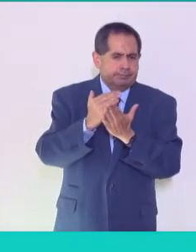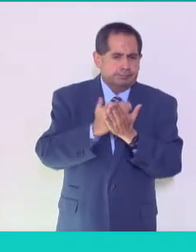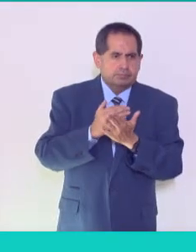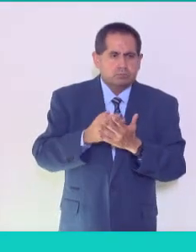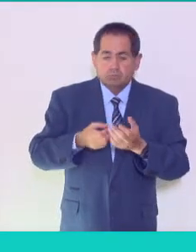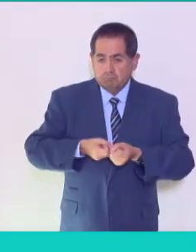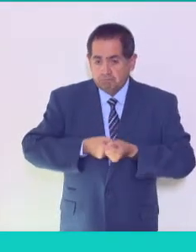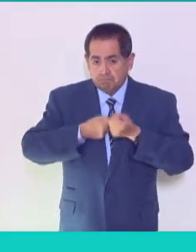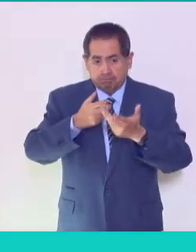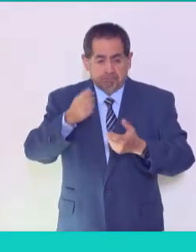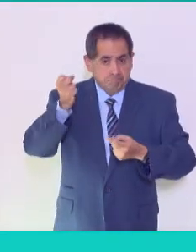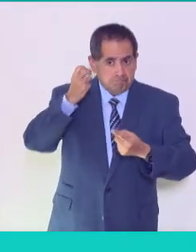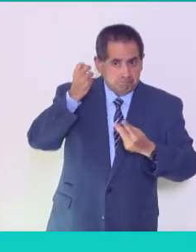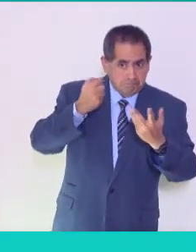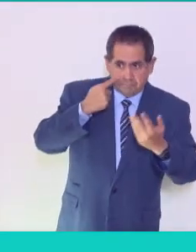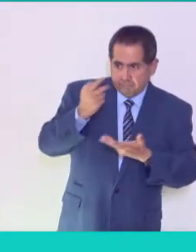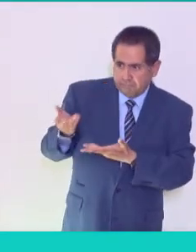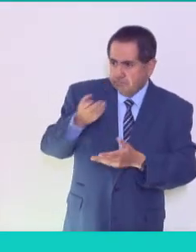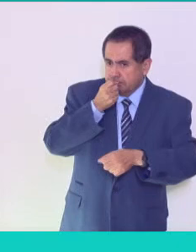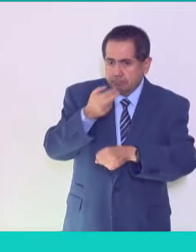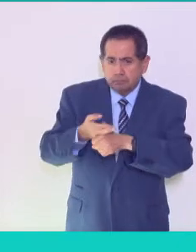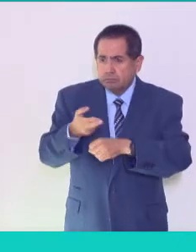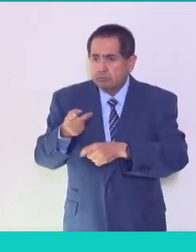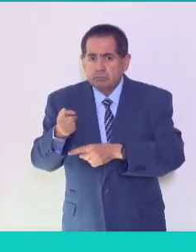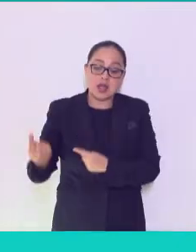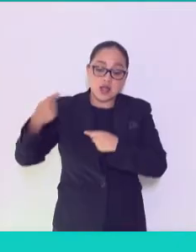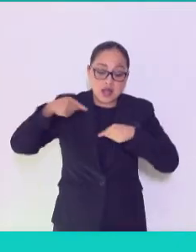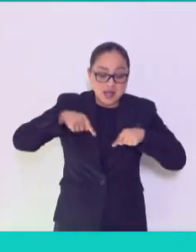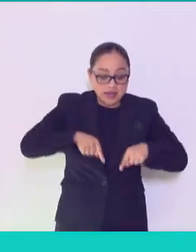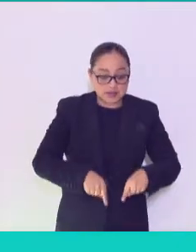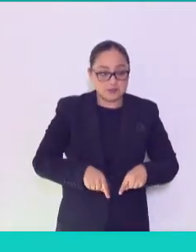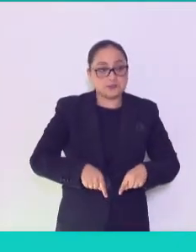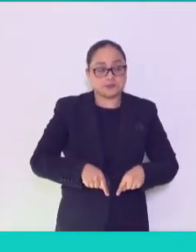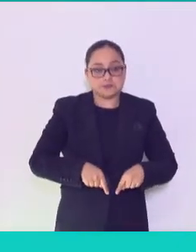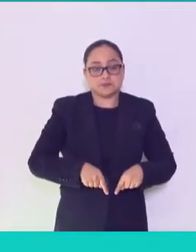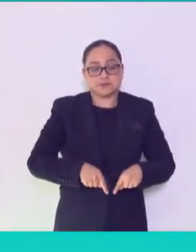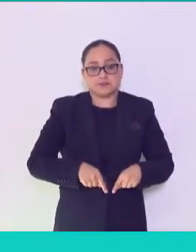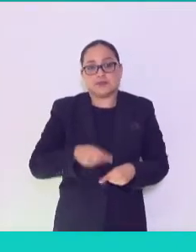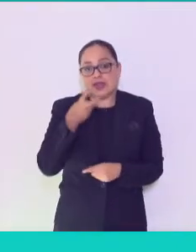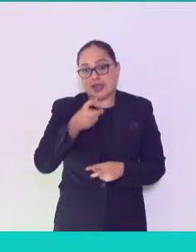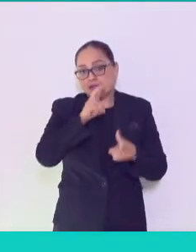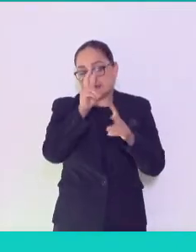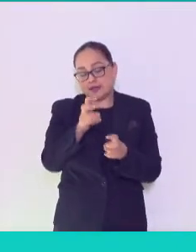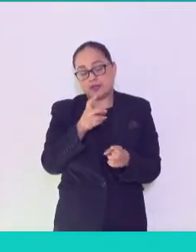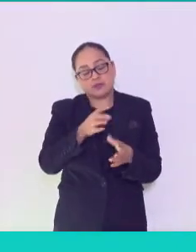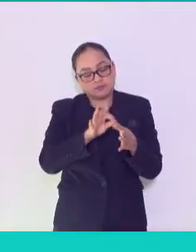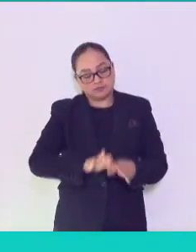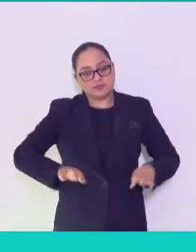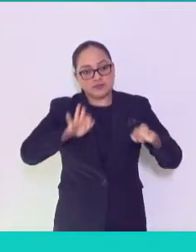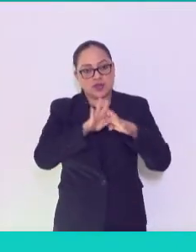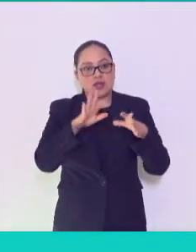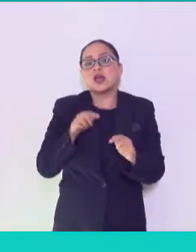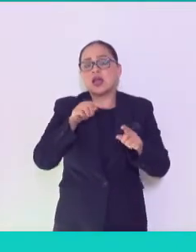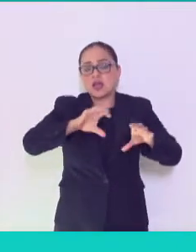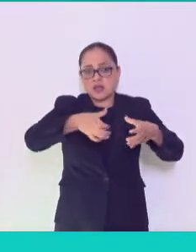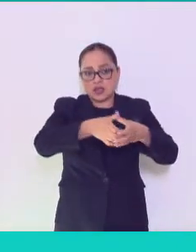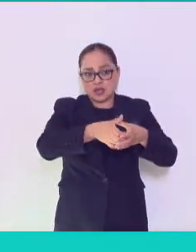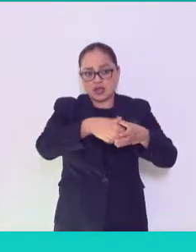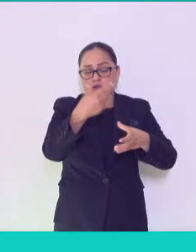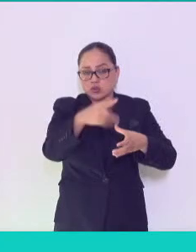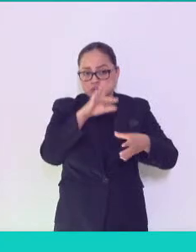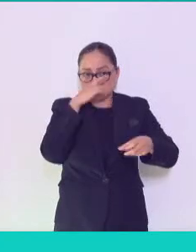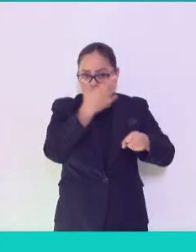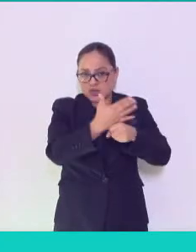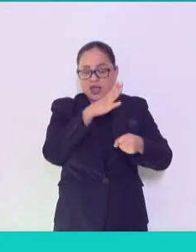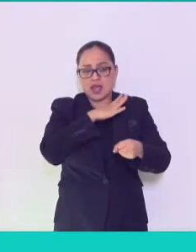instrucción del inah y la aseguradora agroasemex debe dar a conocer las fechas y los montos de los recursos depositados para las pensiones vitalicias de los